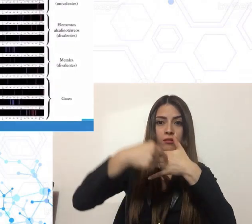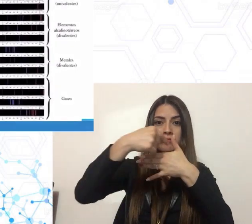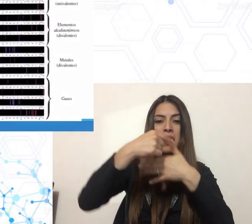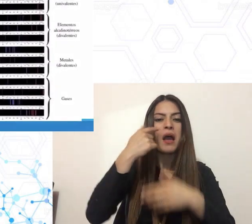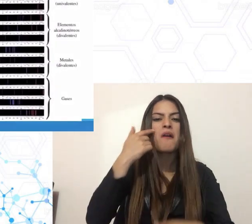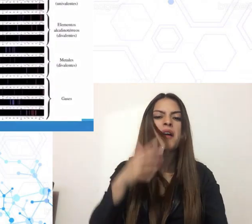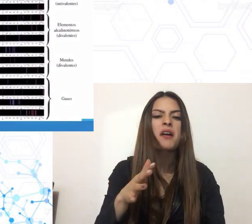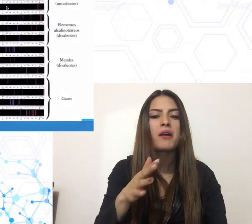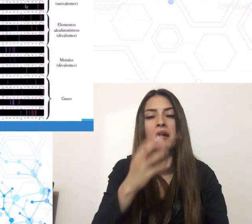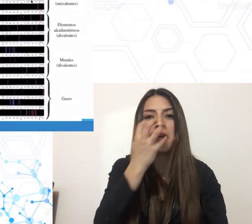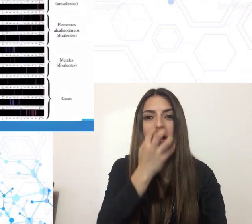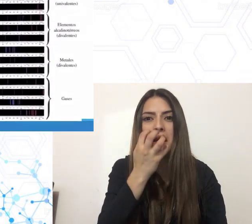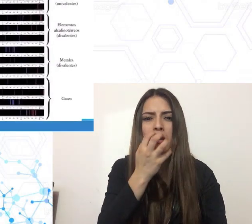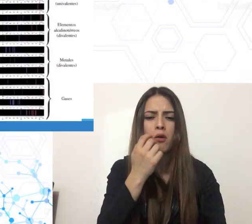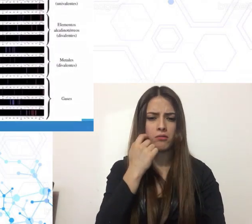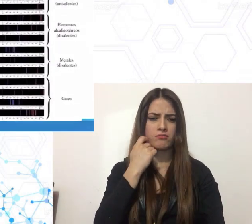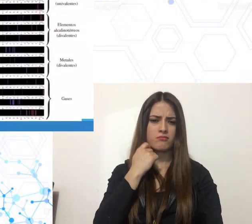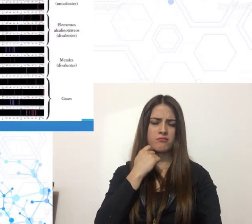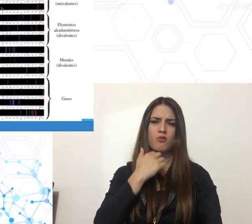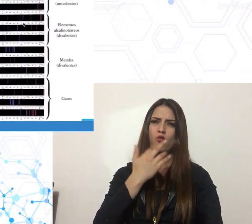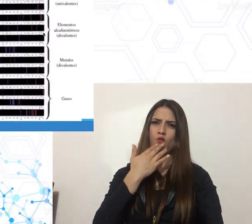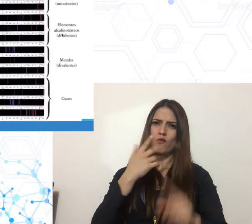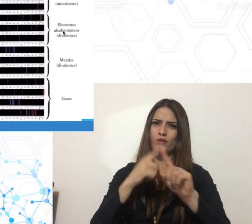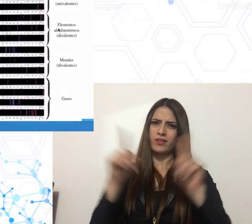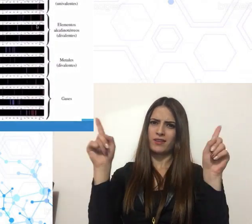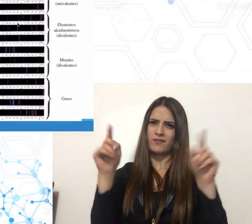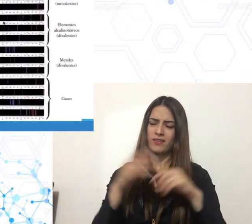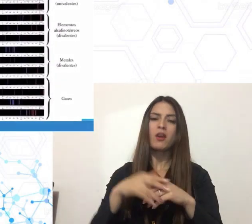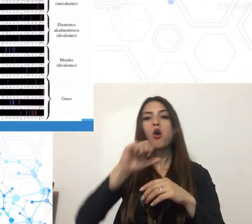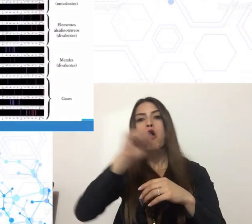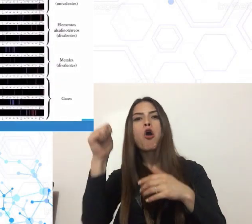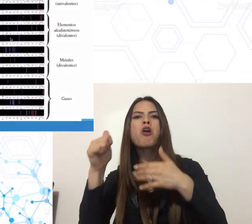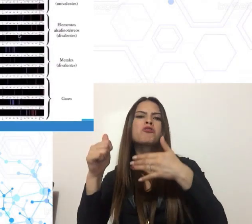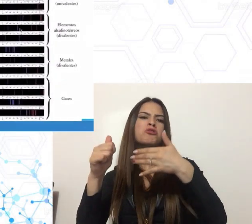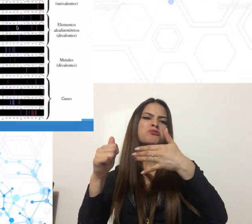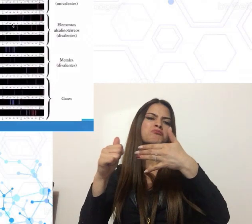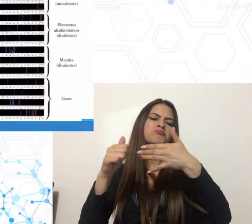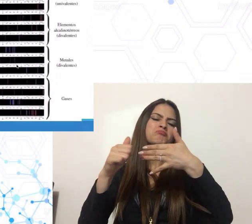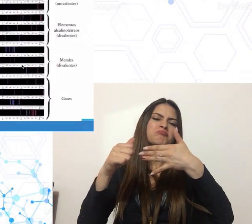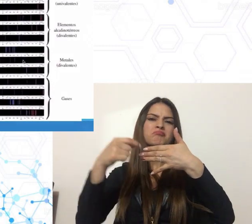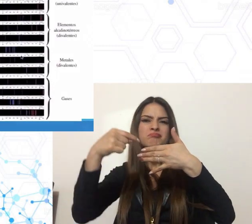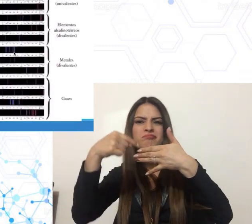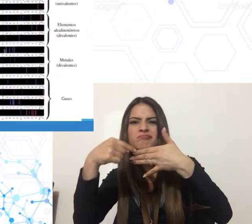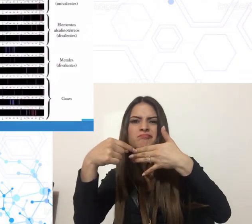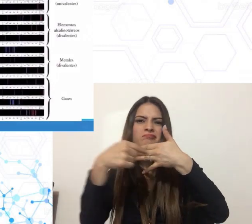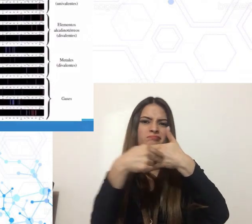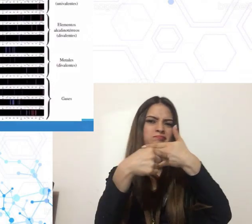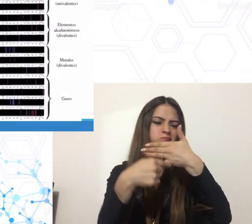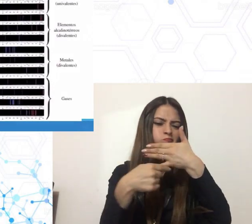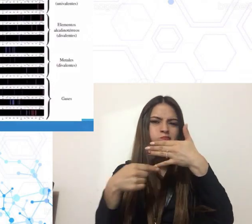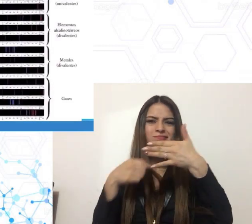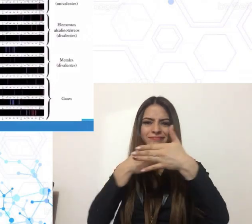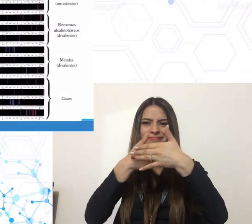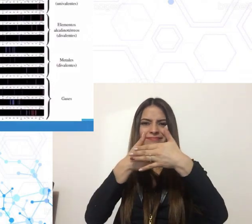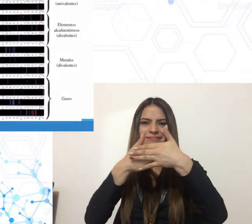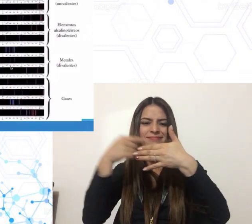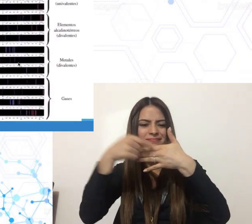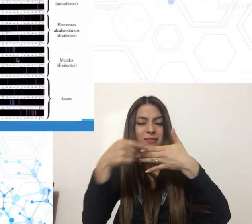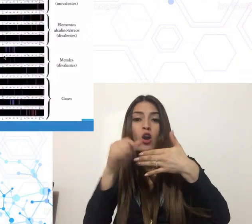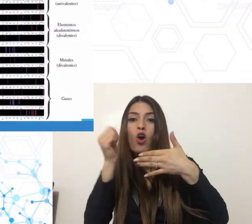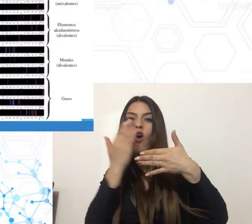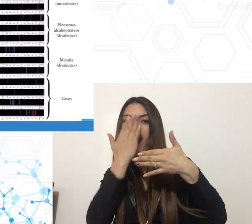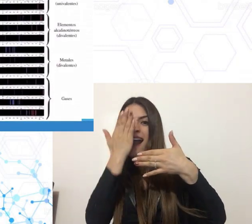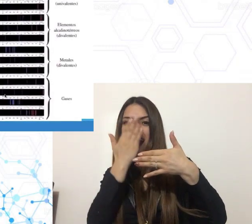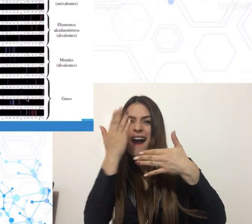llamamos alcalinos, muestran un espectro de líneas diferente a los alcalinotérreos, diferente de los elementos